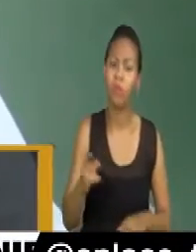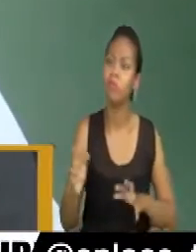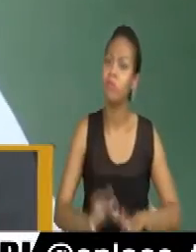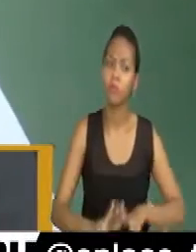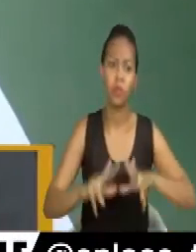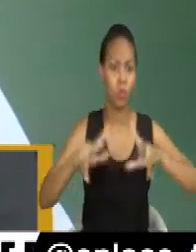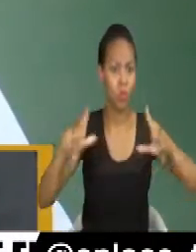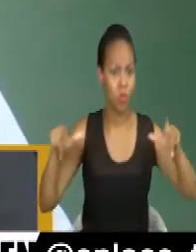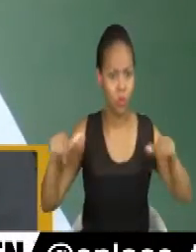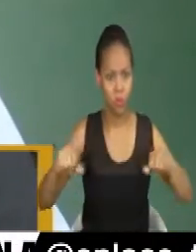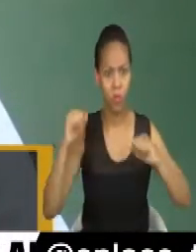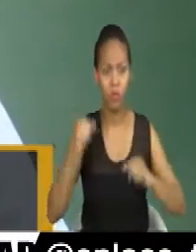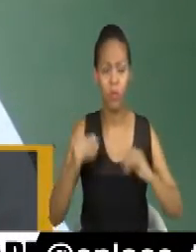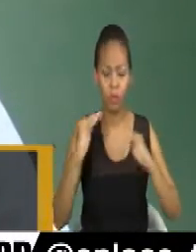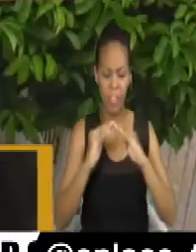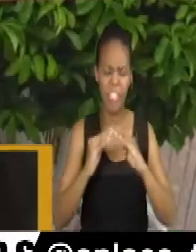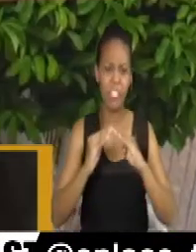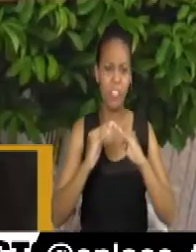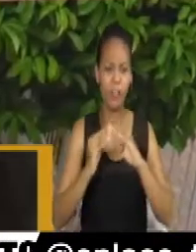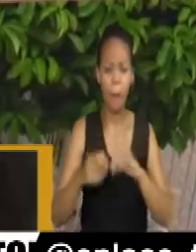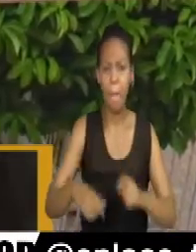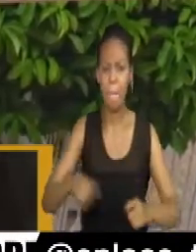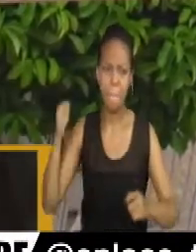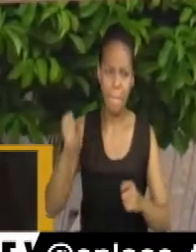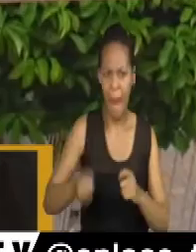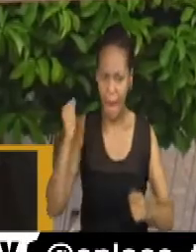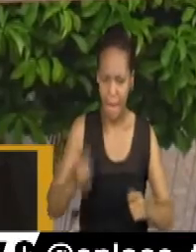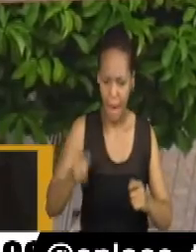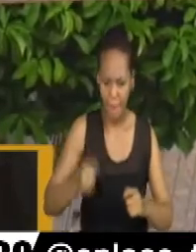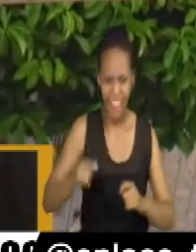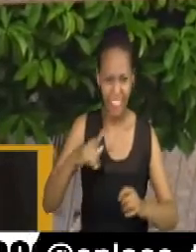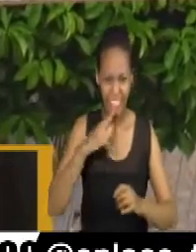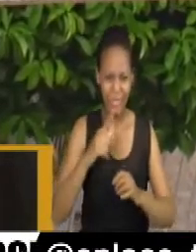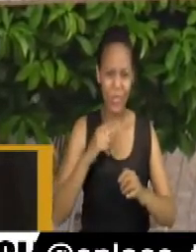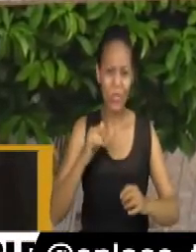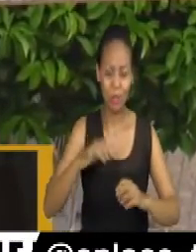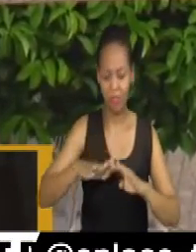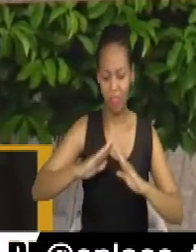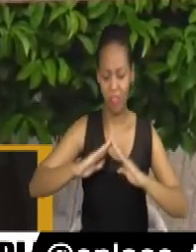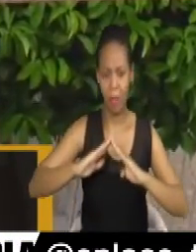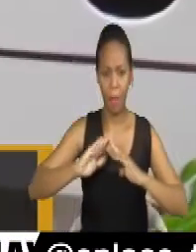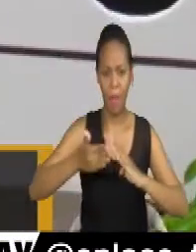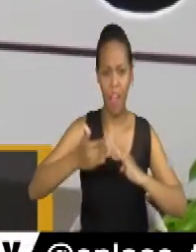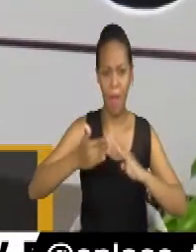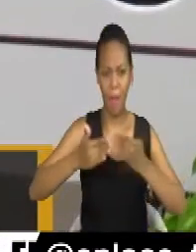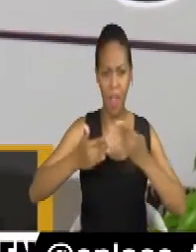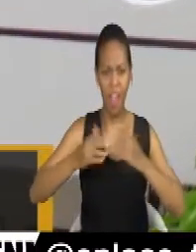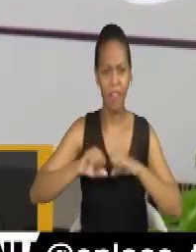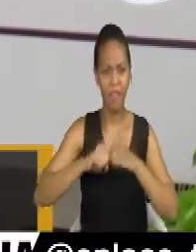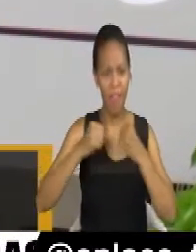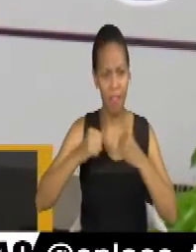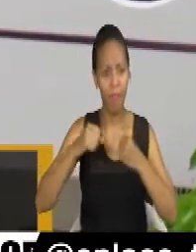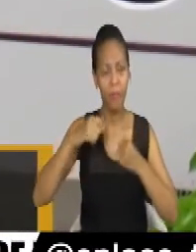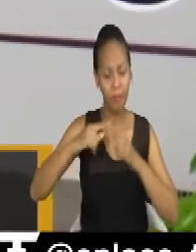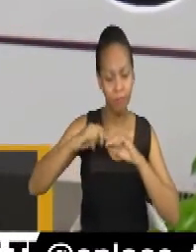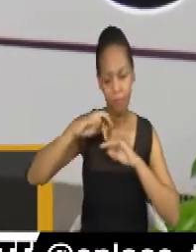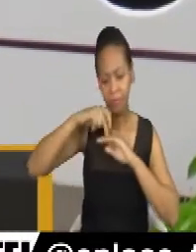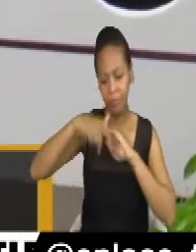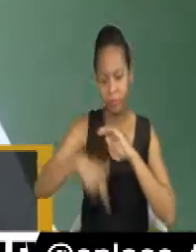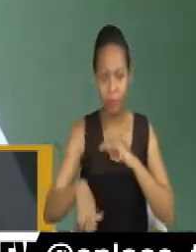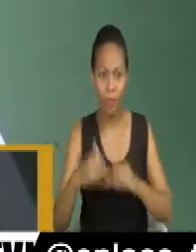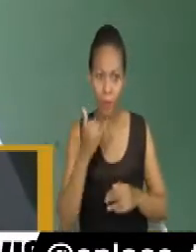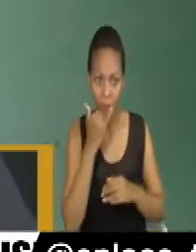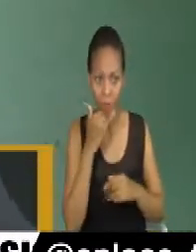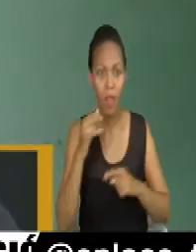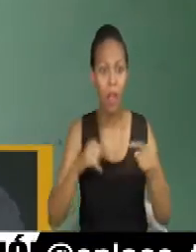están rompiendo el techo, dándole patada a las tejas y rompen las tejas y los hierros rasos. Lo que sucede es que ya algunos vecinos han ido